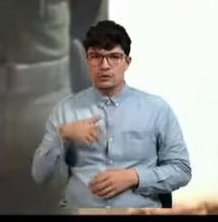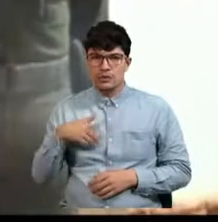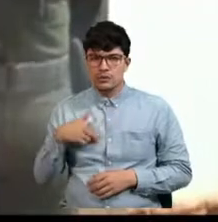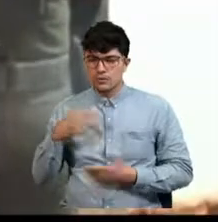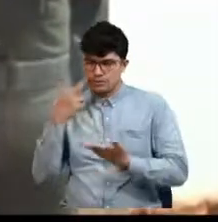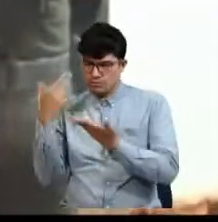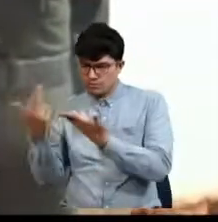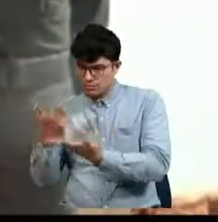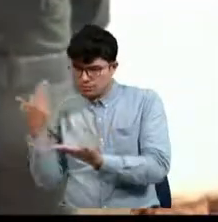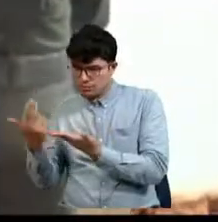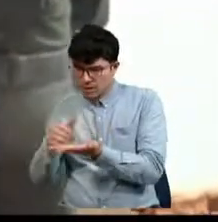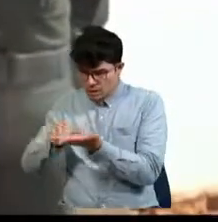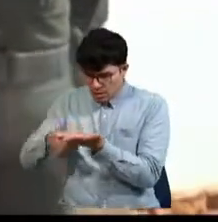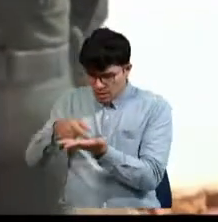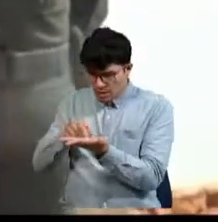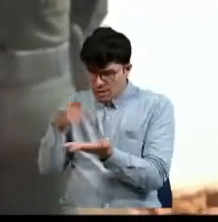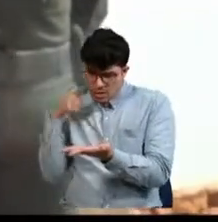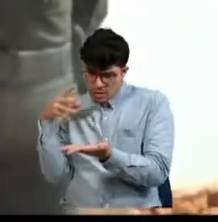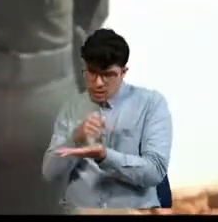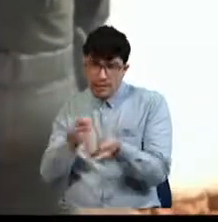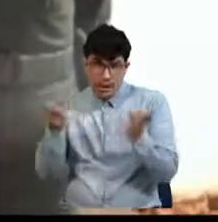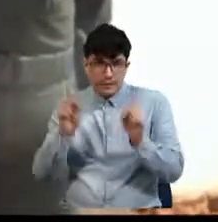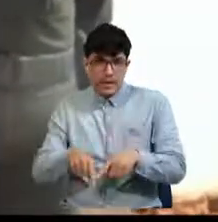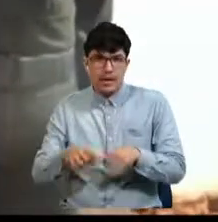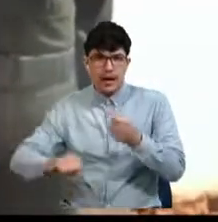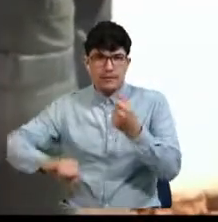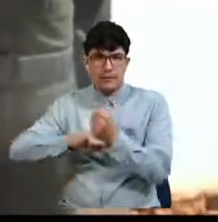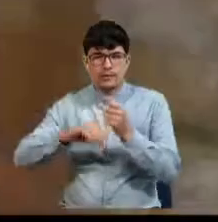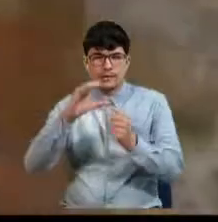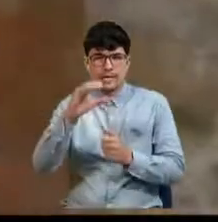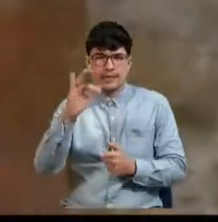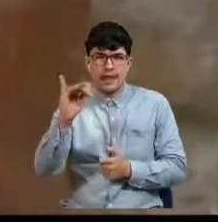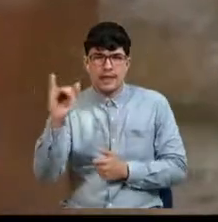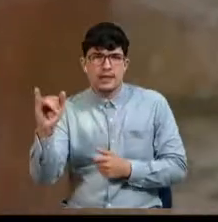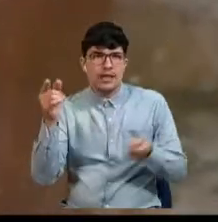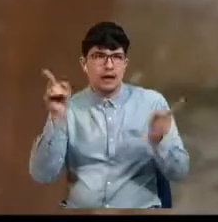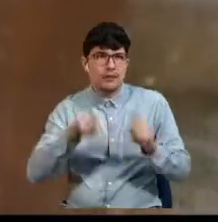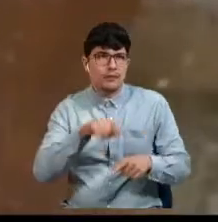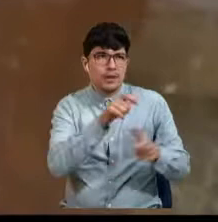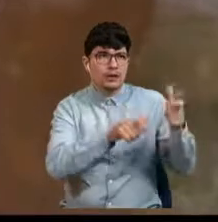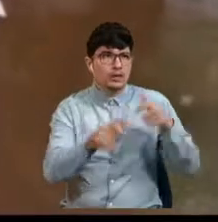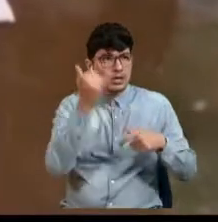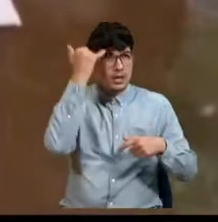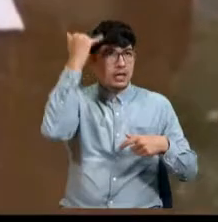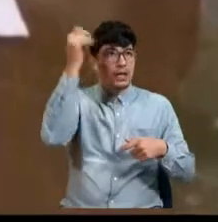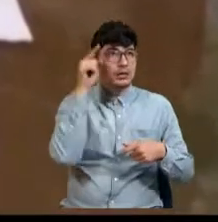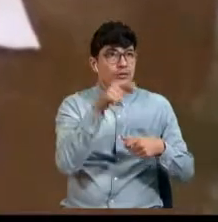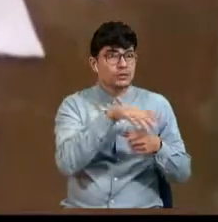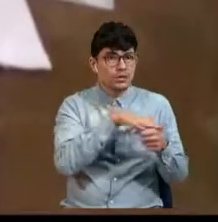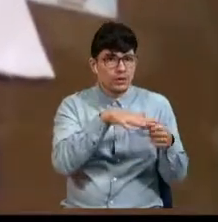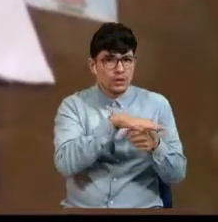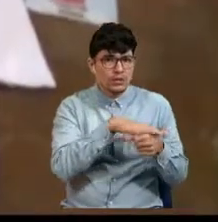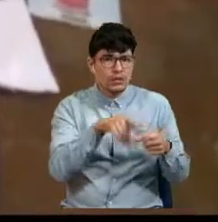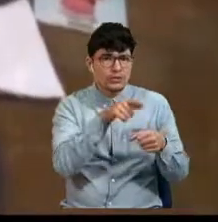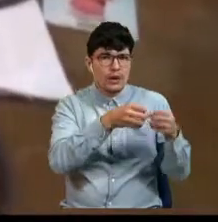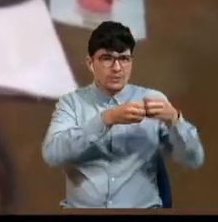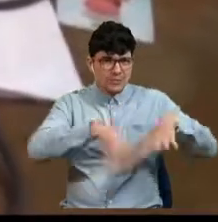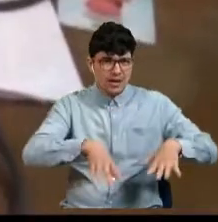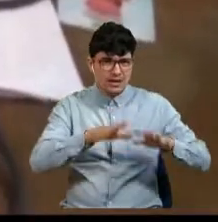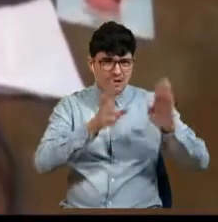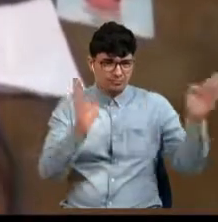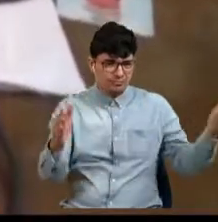del sitio también tenemos apoyo del cti personal de inteligencia en esta en este hecho se perdió un amplificador